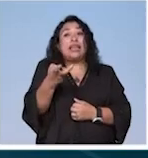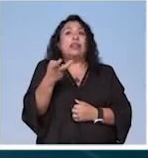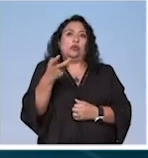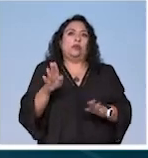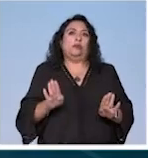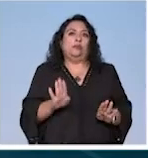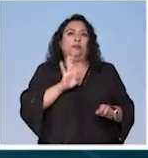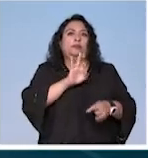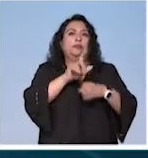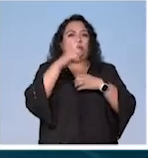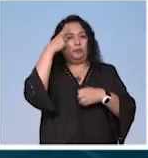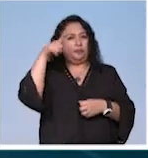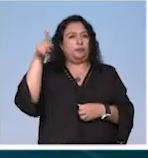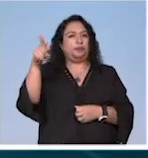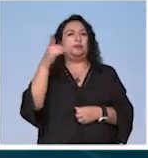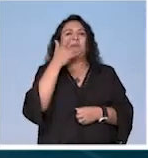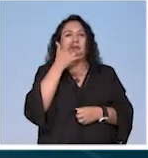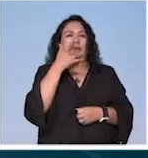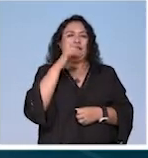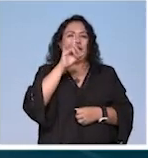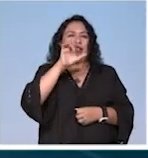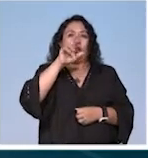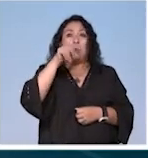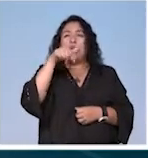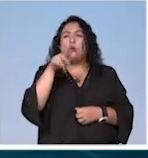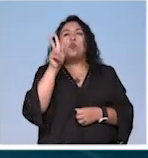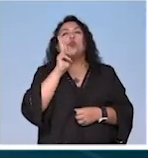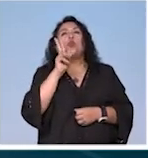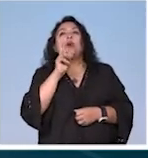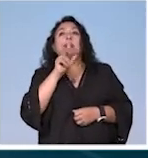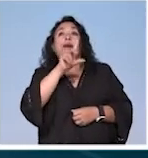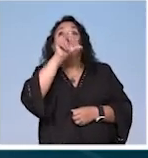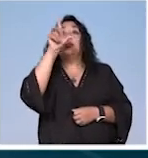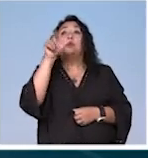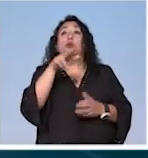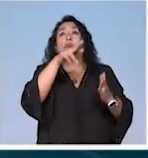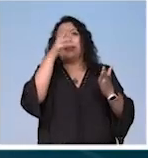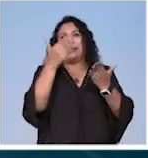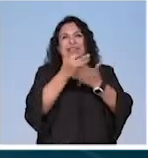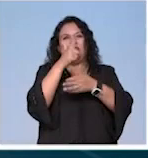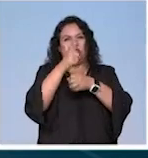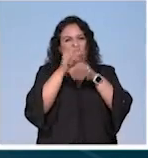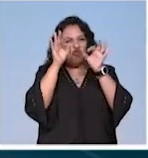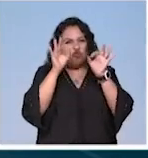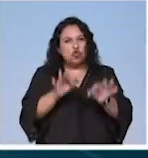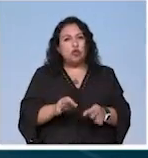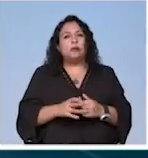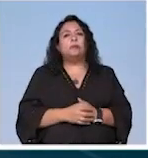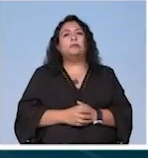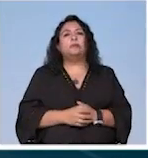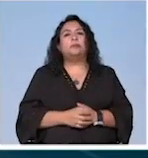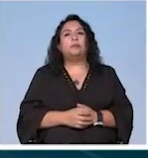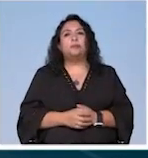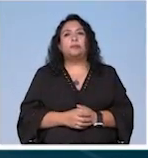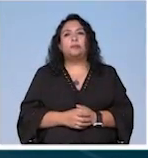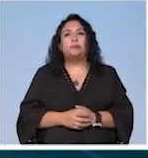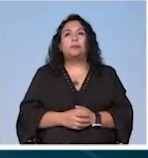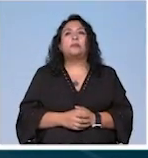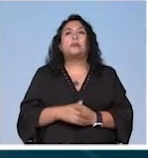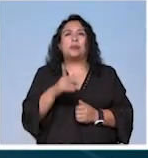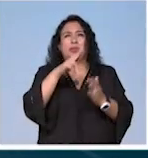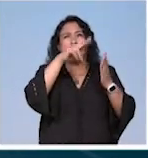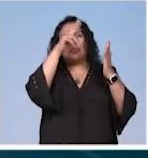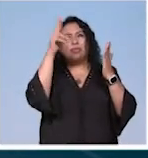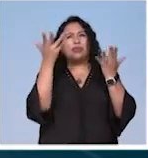singular para Diego Rivera, quien digamos que aquí ensaya lo que más tarde va a ser su pincel nacionalista. Sus